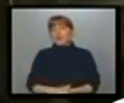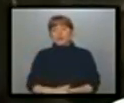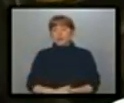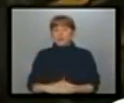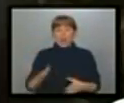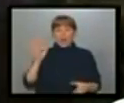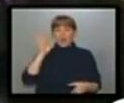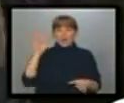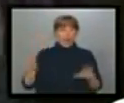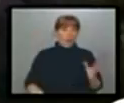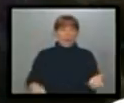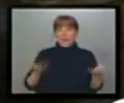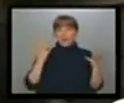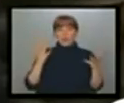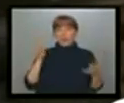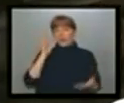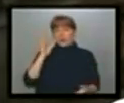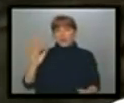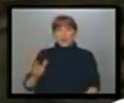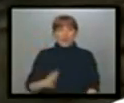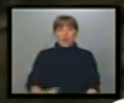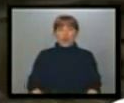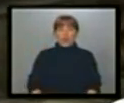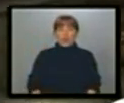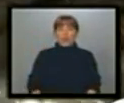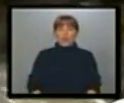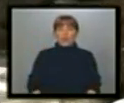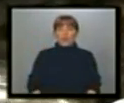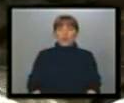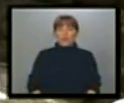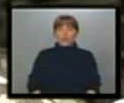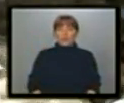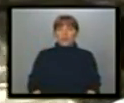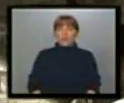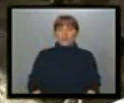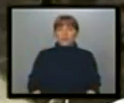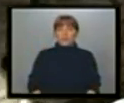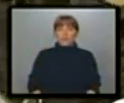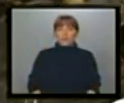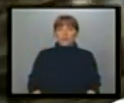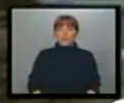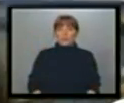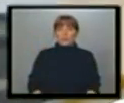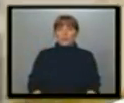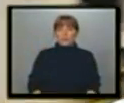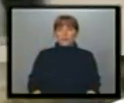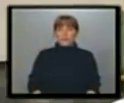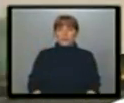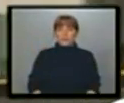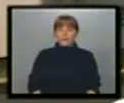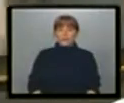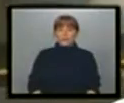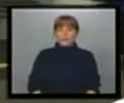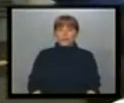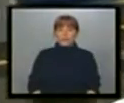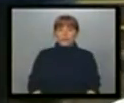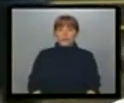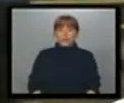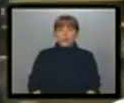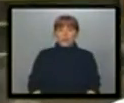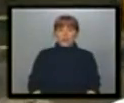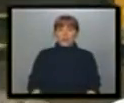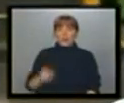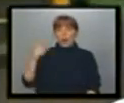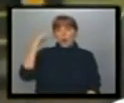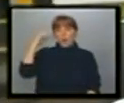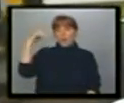fuerte el efecto que produjo en contra del bolsillo. Recién decíamos, ¿no? Un visionario,